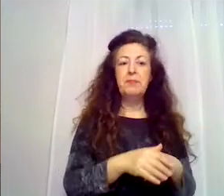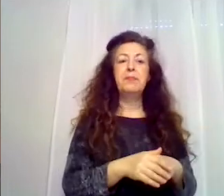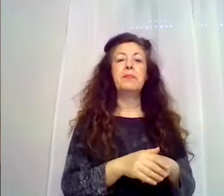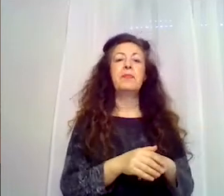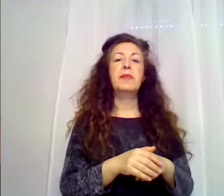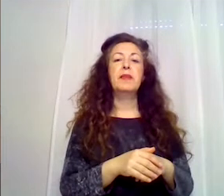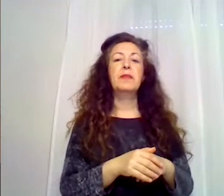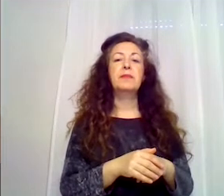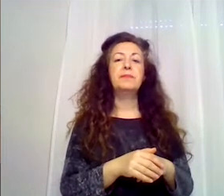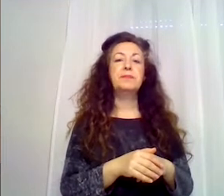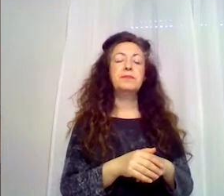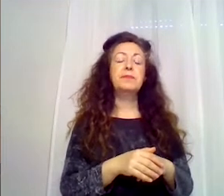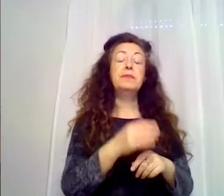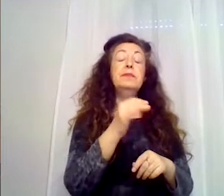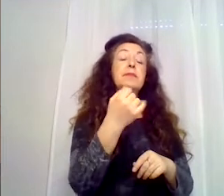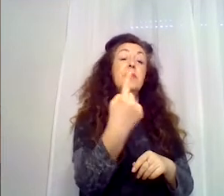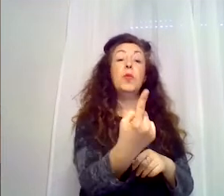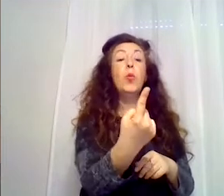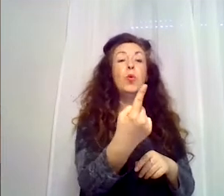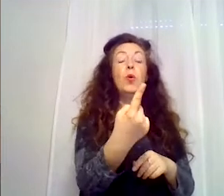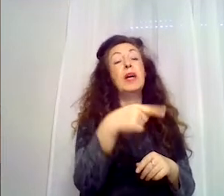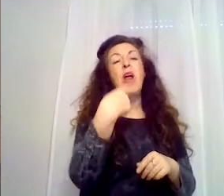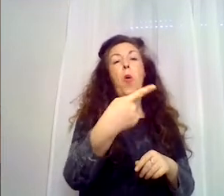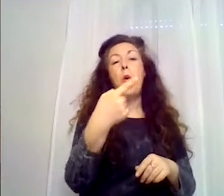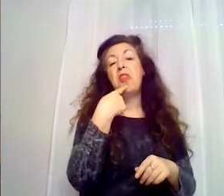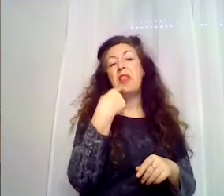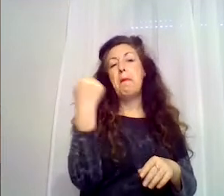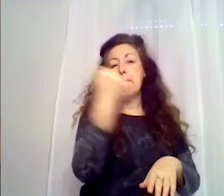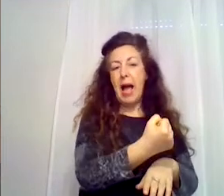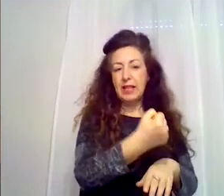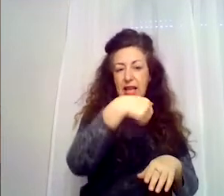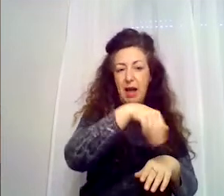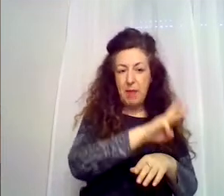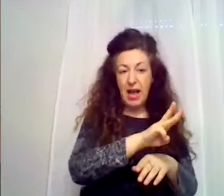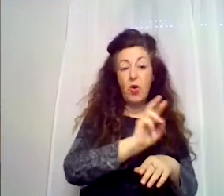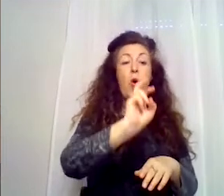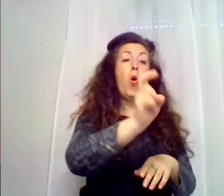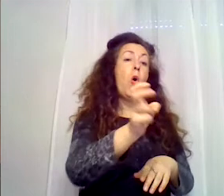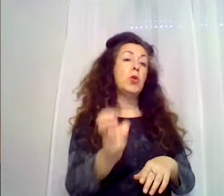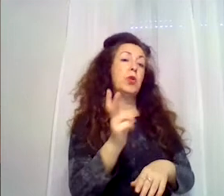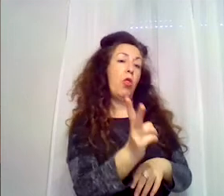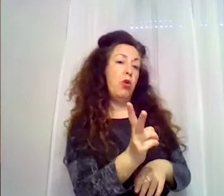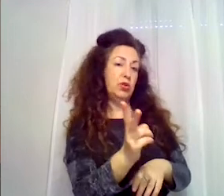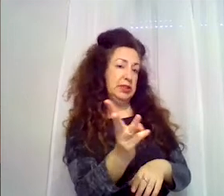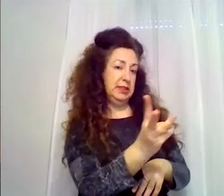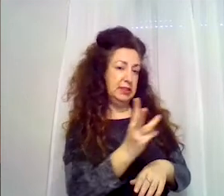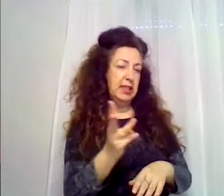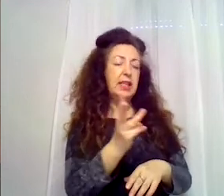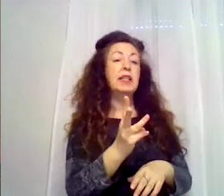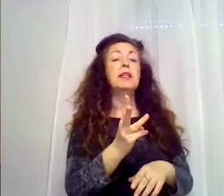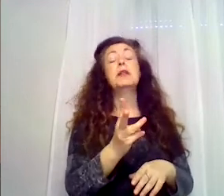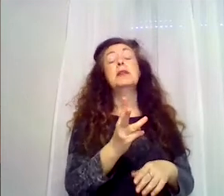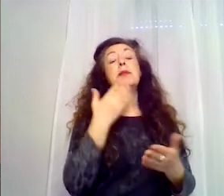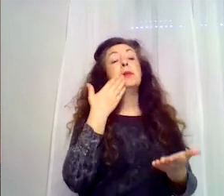digo, había 4 personajes. En la cama estaba tirado Christopher Marlowe. Y